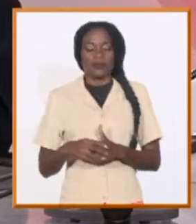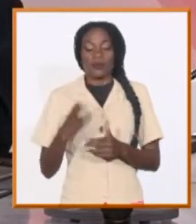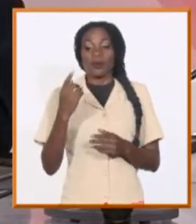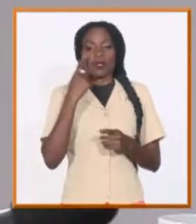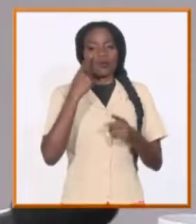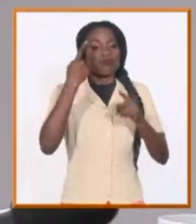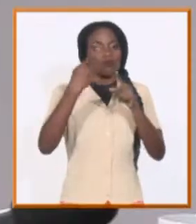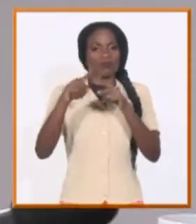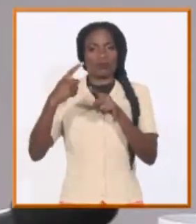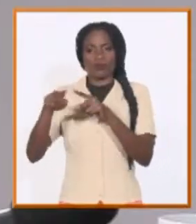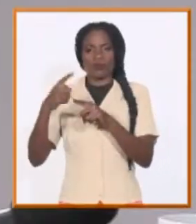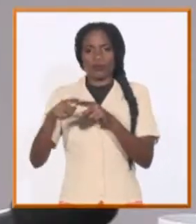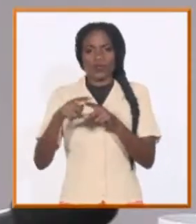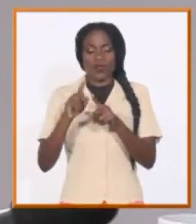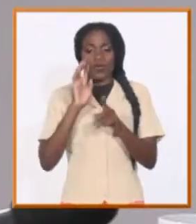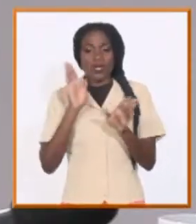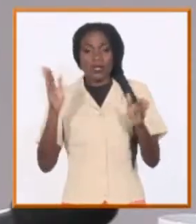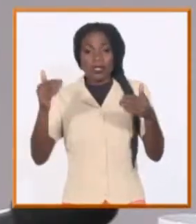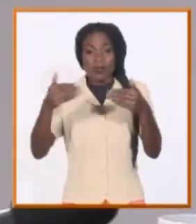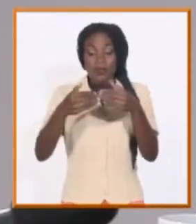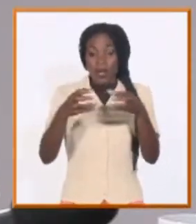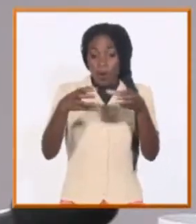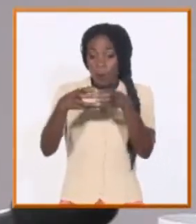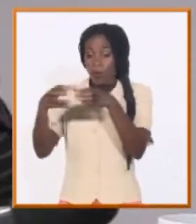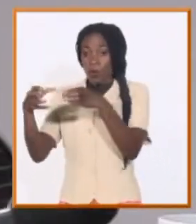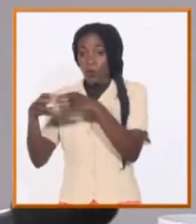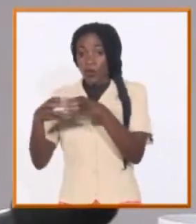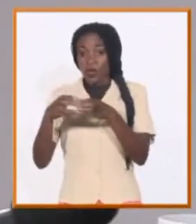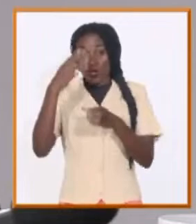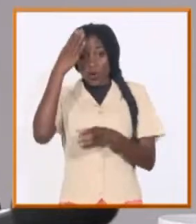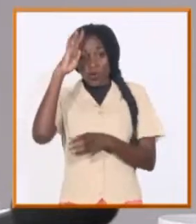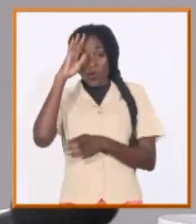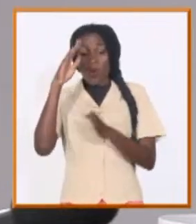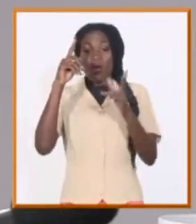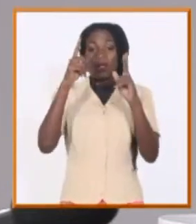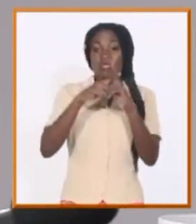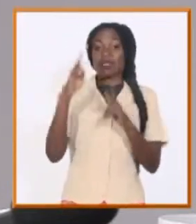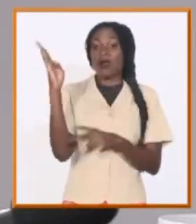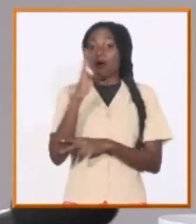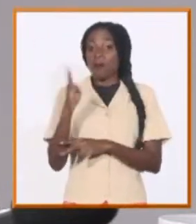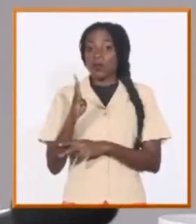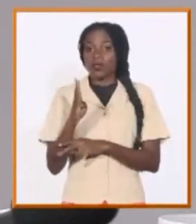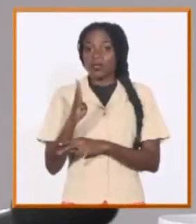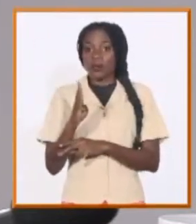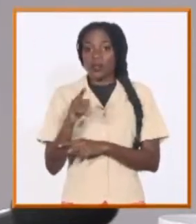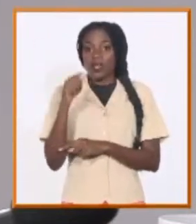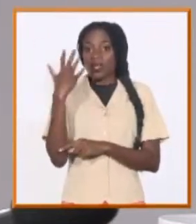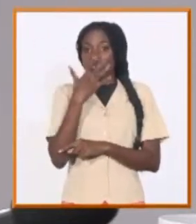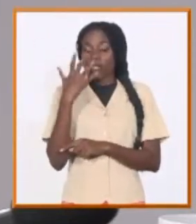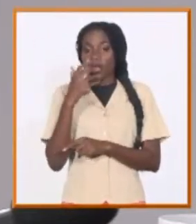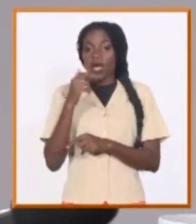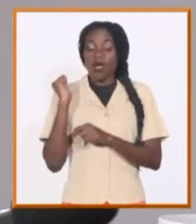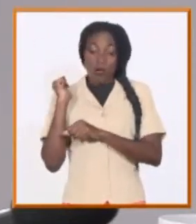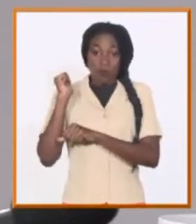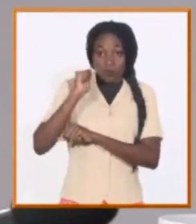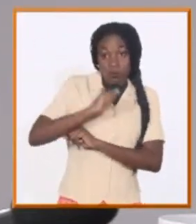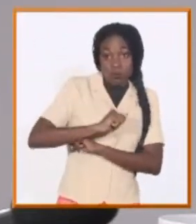Yo diría que esa final del por equipos entre Cuba y Brasil fue totalmente electrizante en el